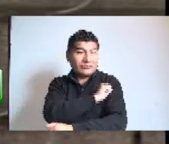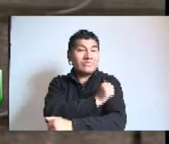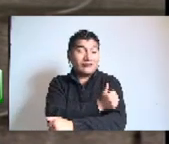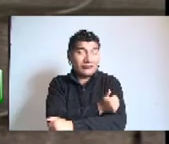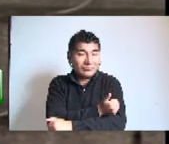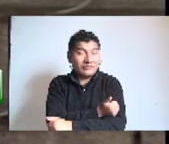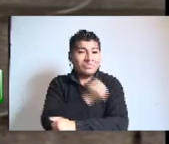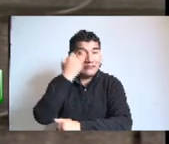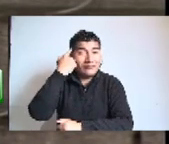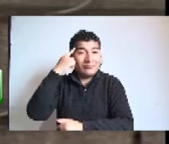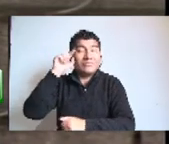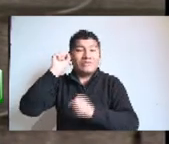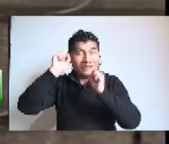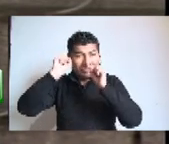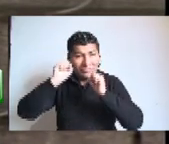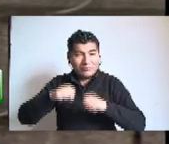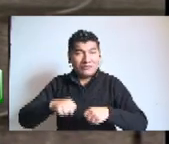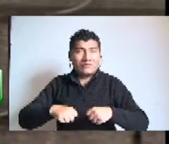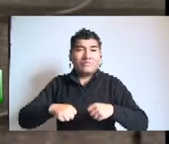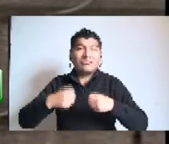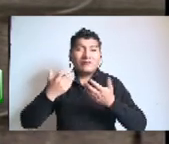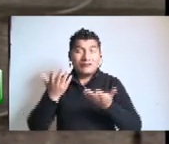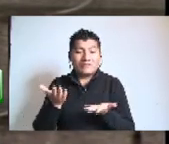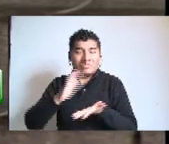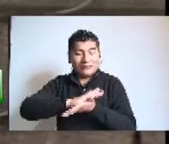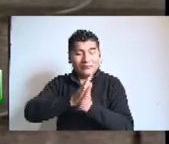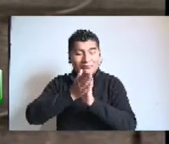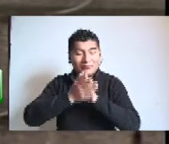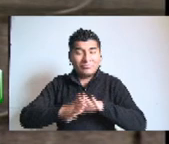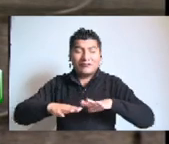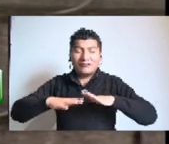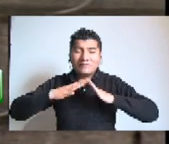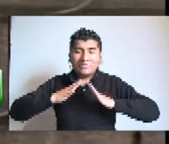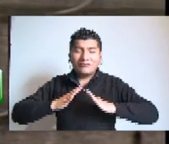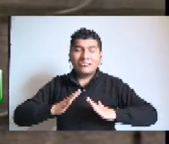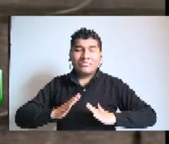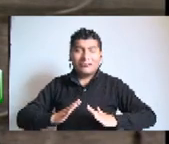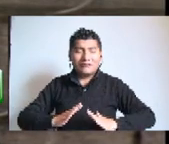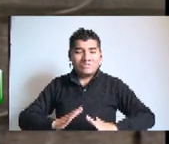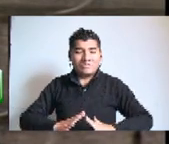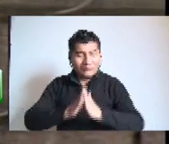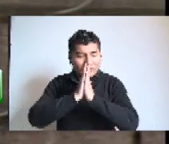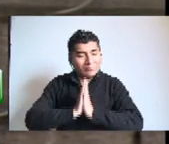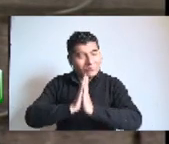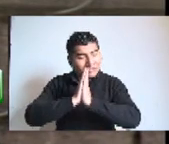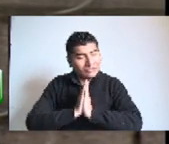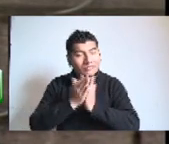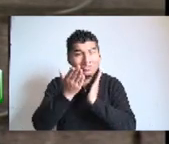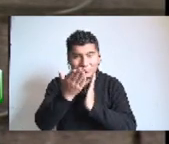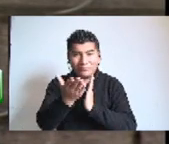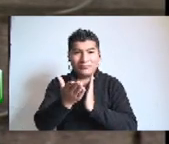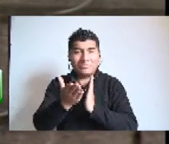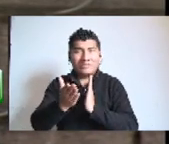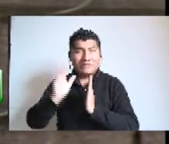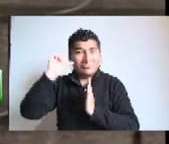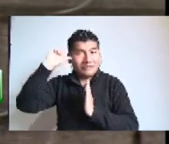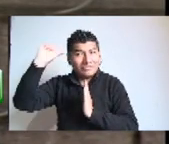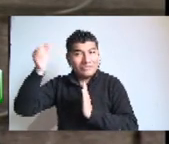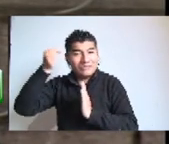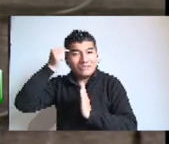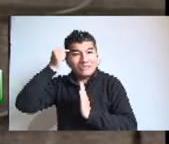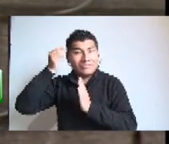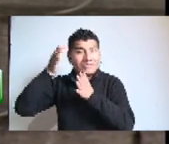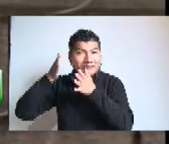que podamos disfrutar de paz y tranquilidad. Ora por los